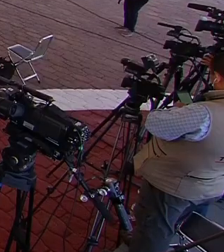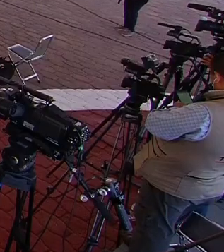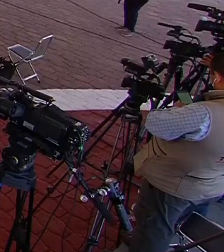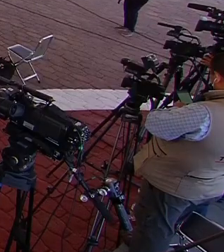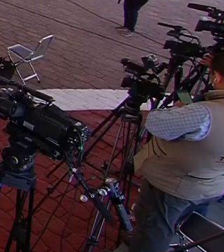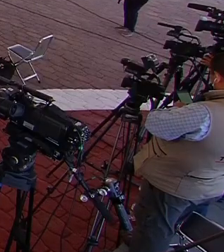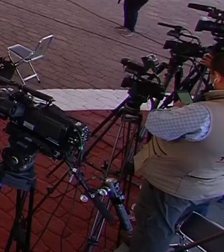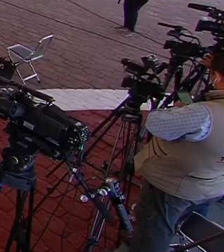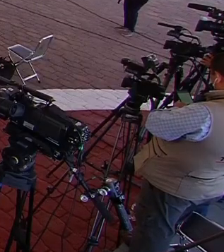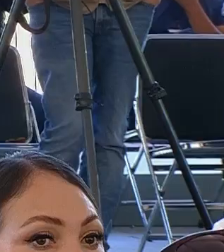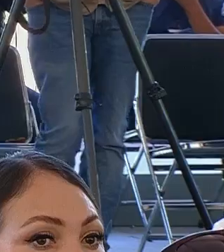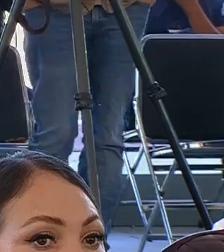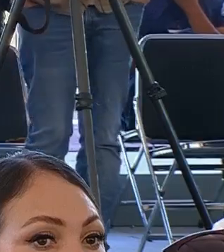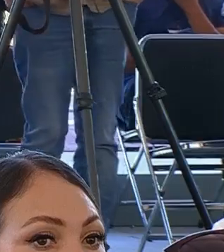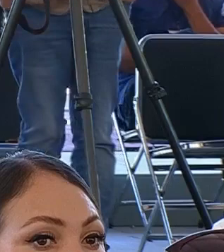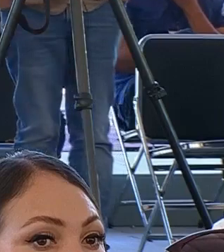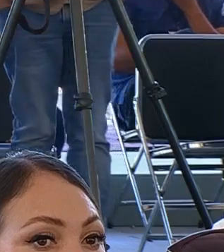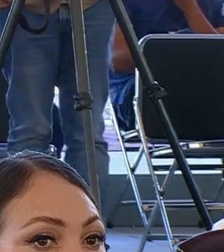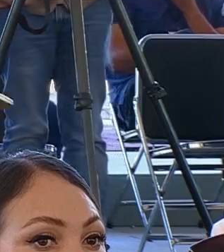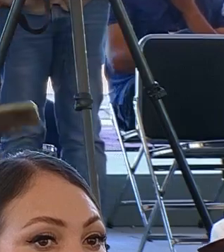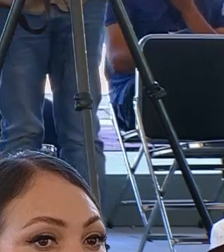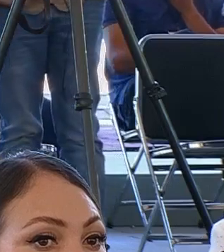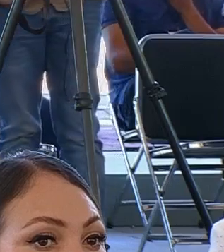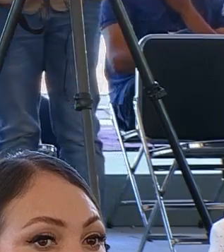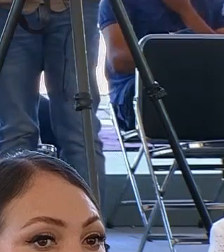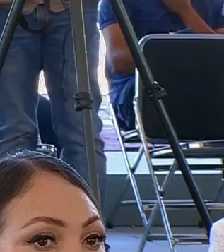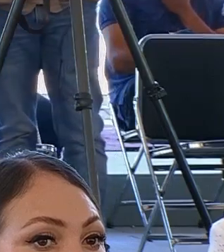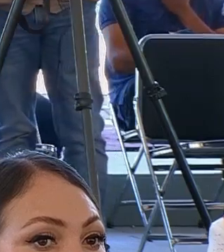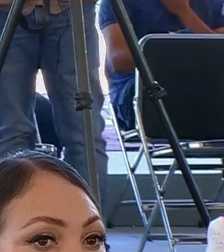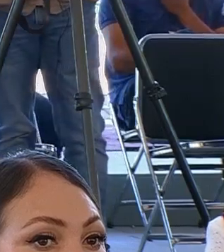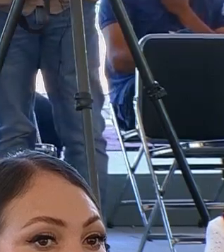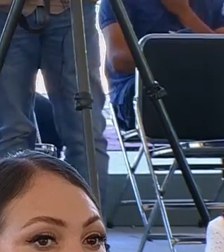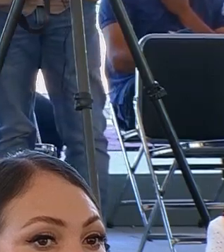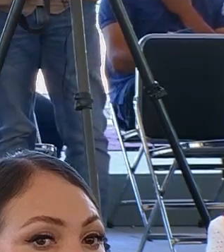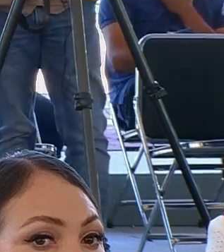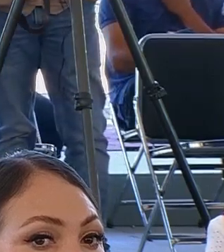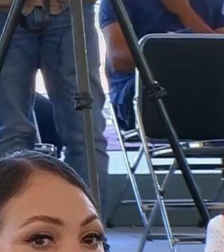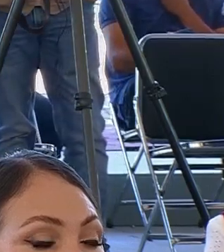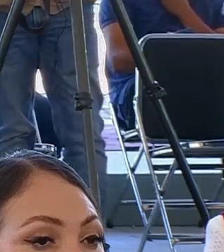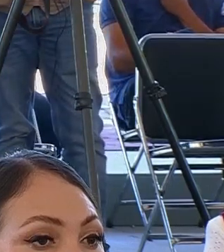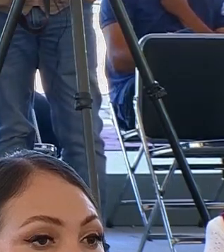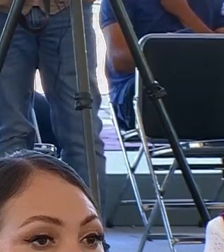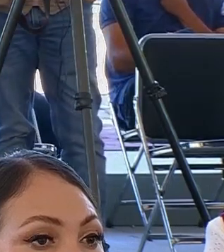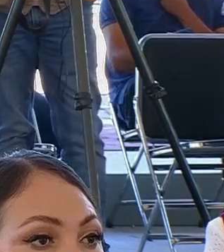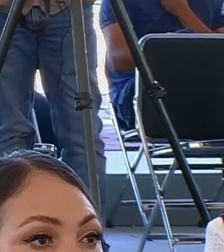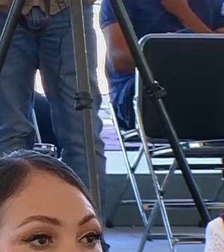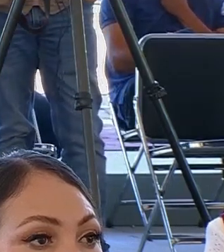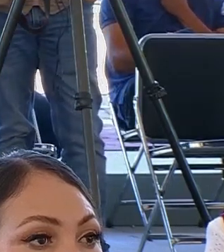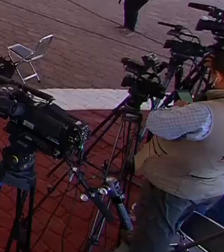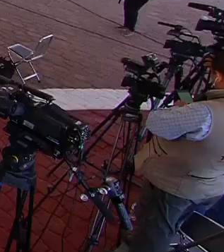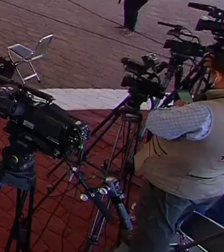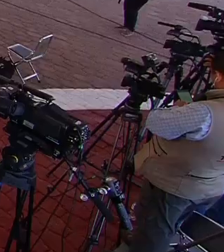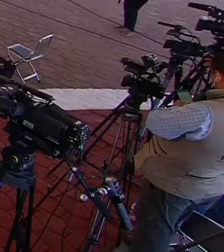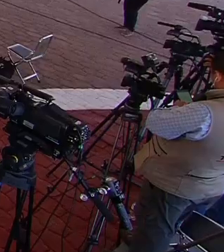está retomando el doctor Durazo, y sería importante